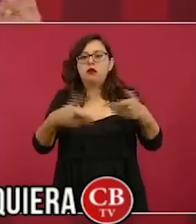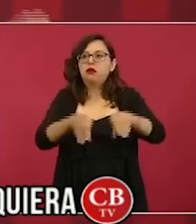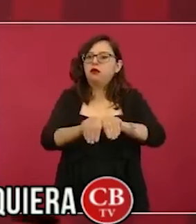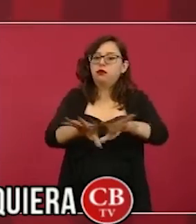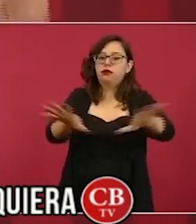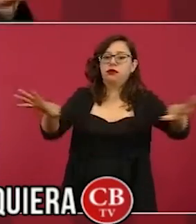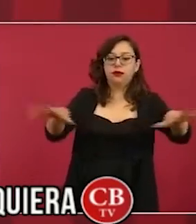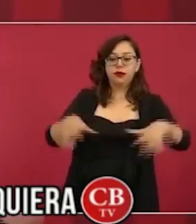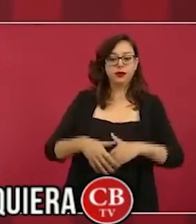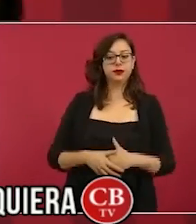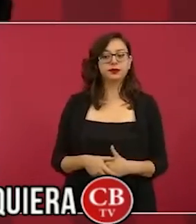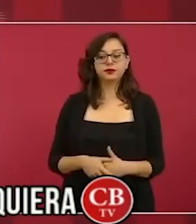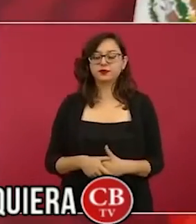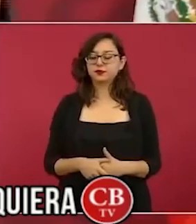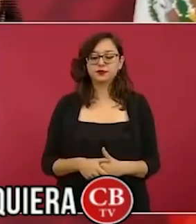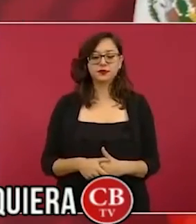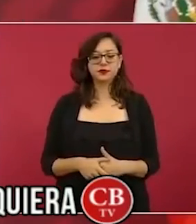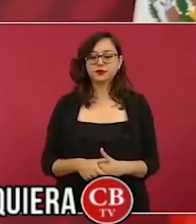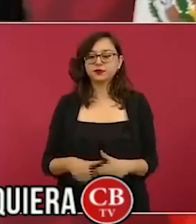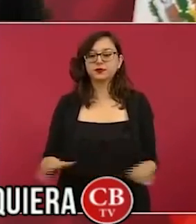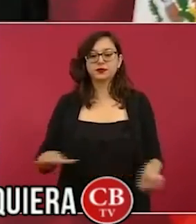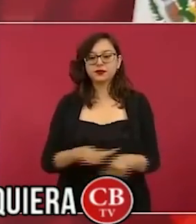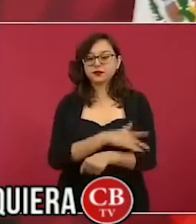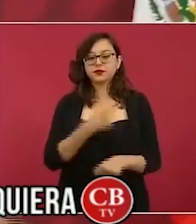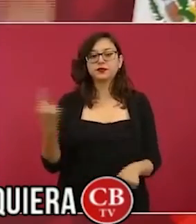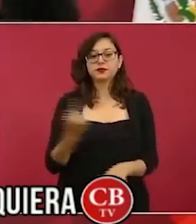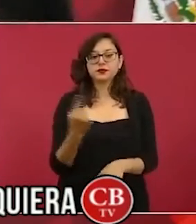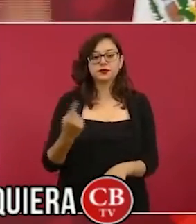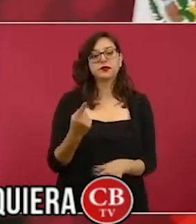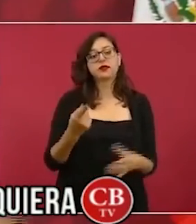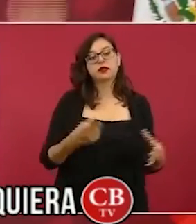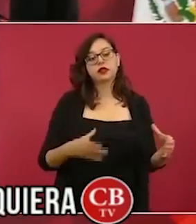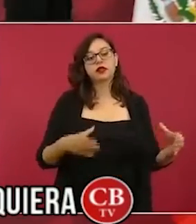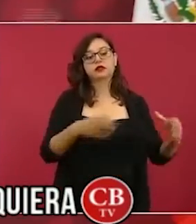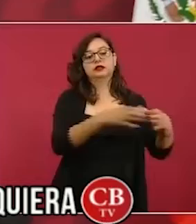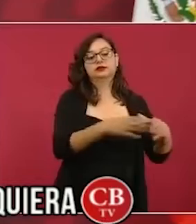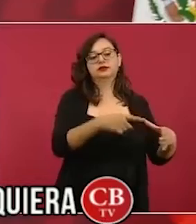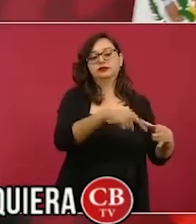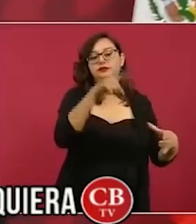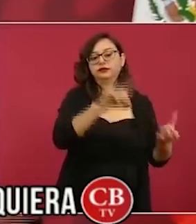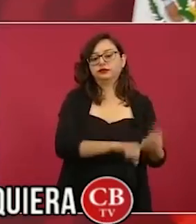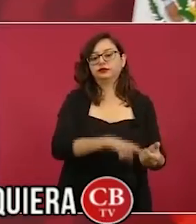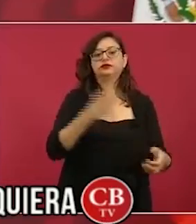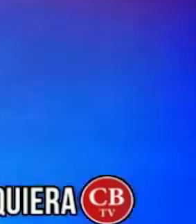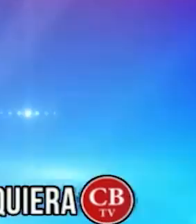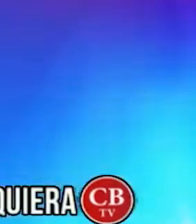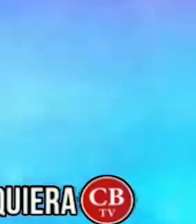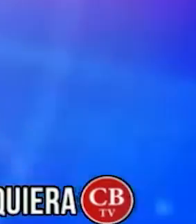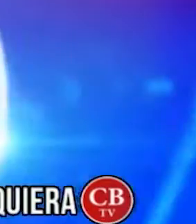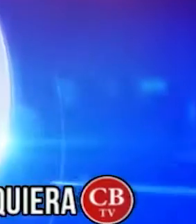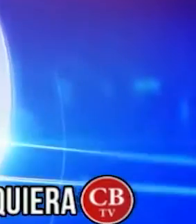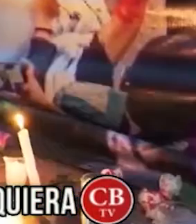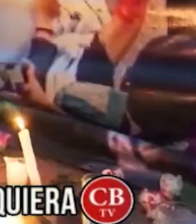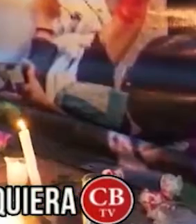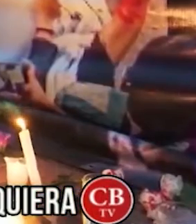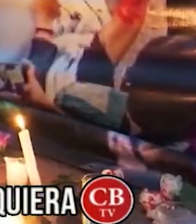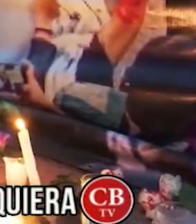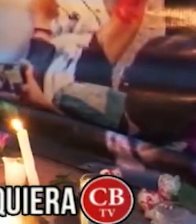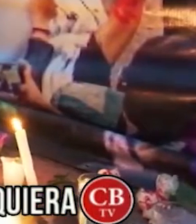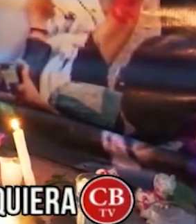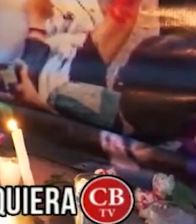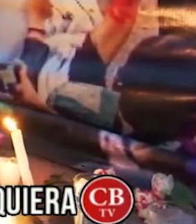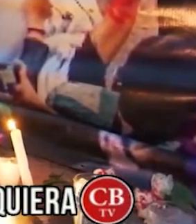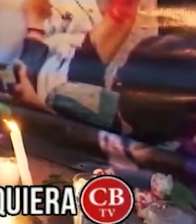porque no están de acuerdo con la transformación que estamos llevando a cabo. Por